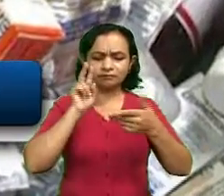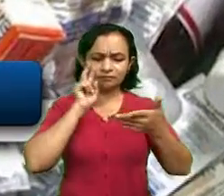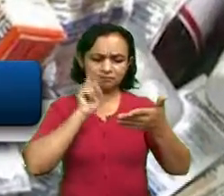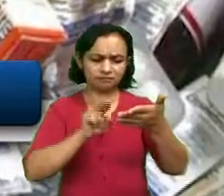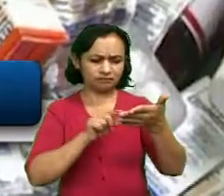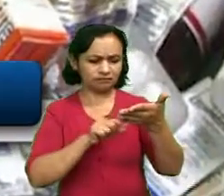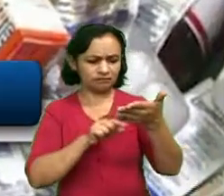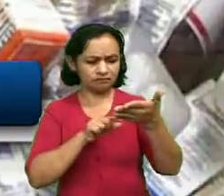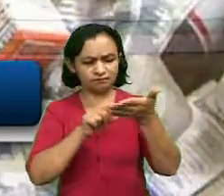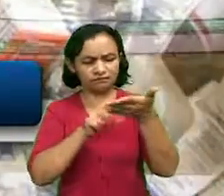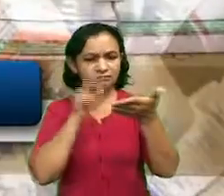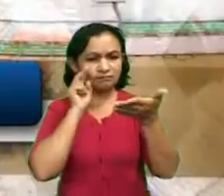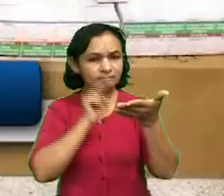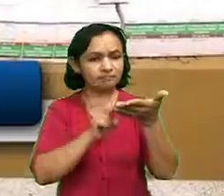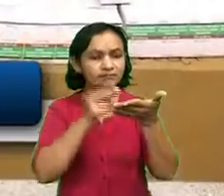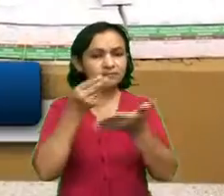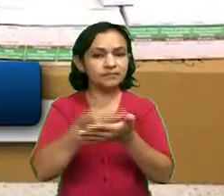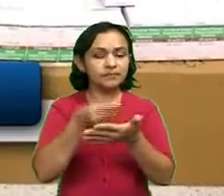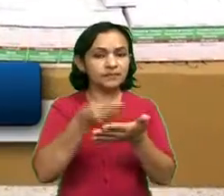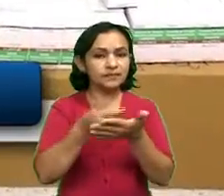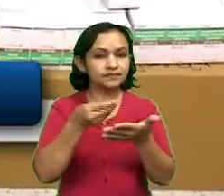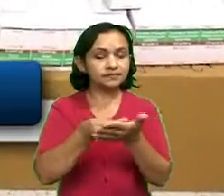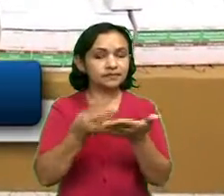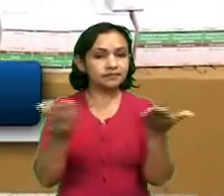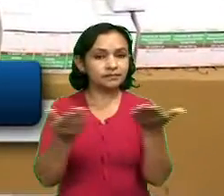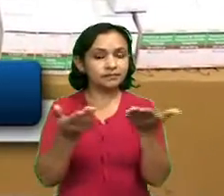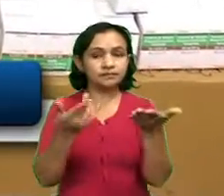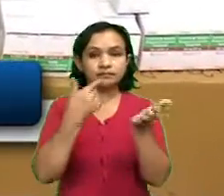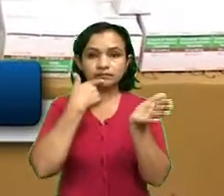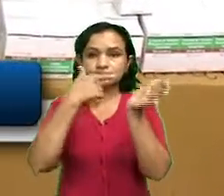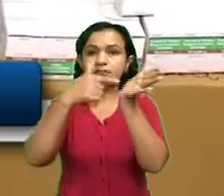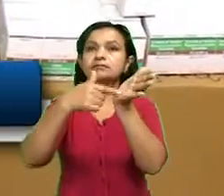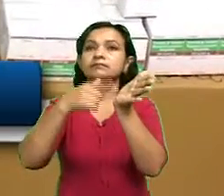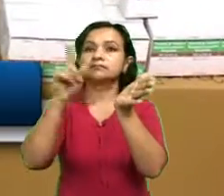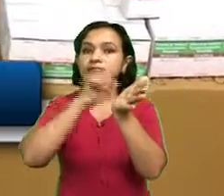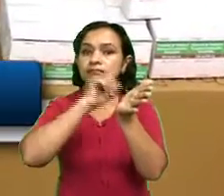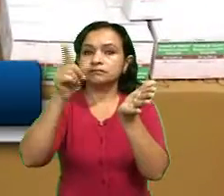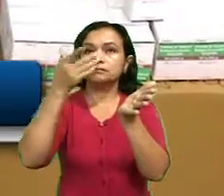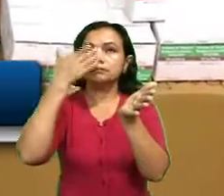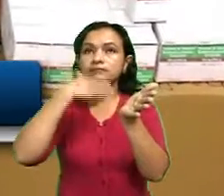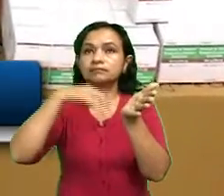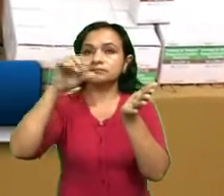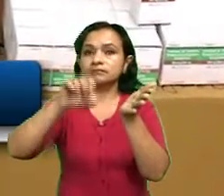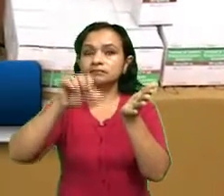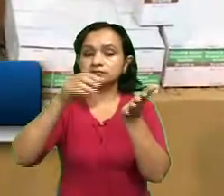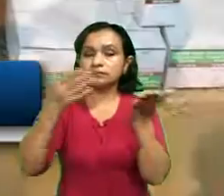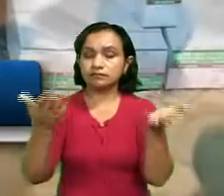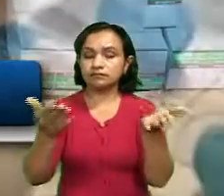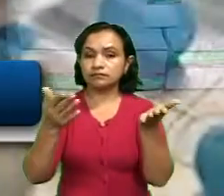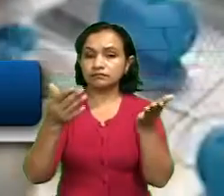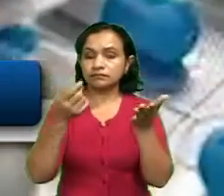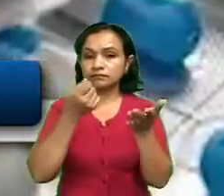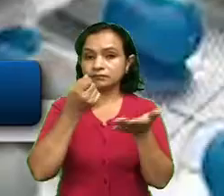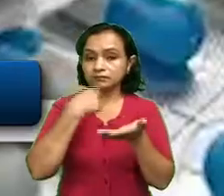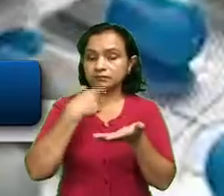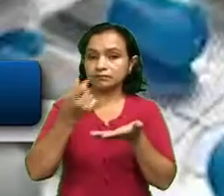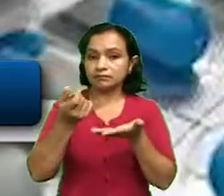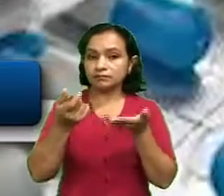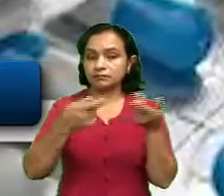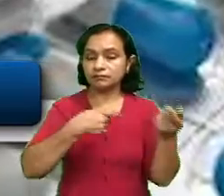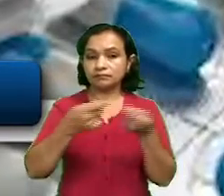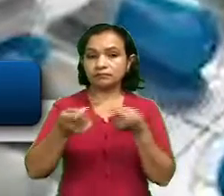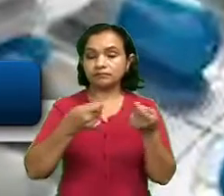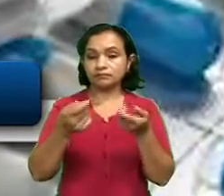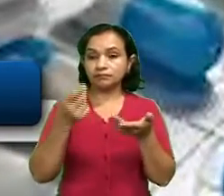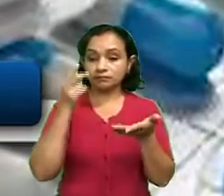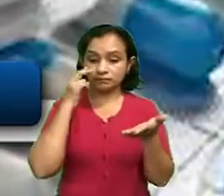fiscalizarlo cuando lo va a comprar precisamente para reclamarle a la al dueño de la farmacia, al que le está vendiendo,